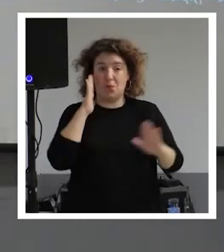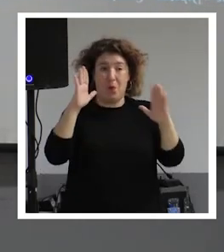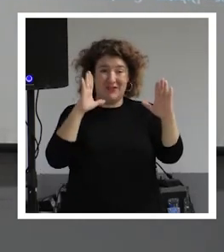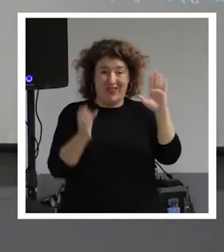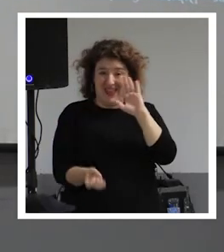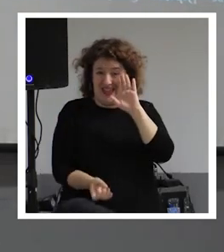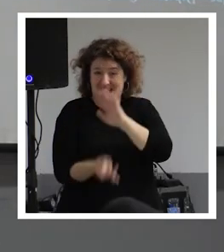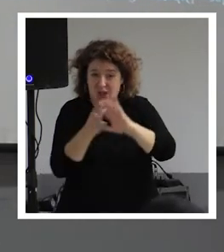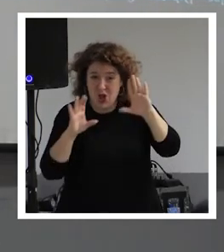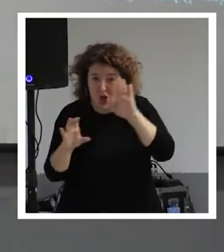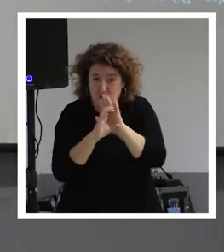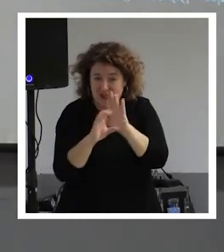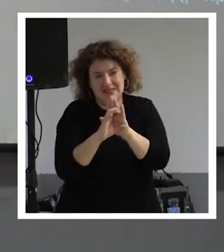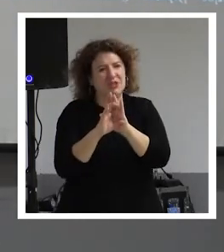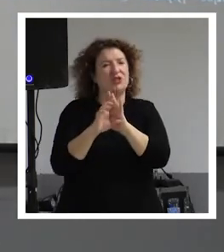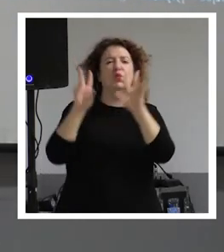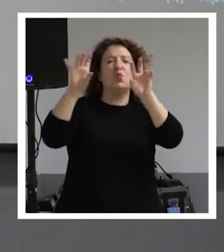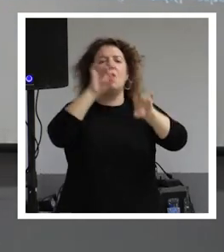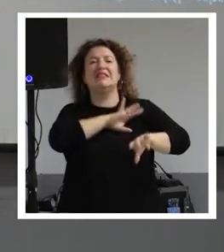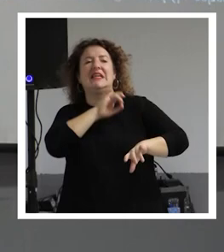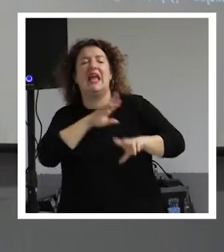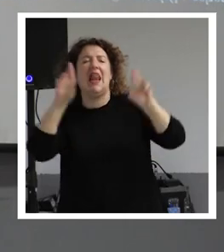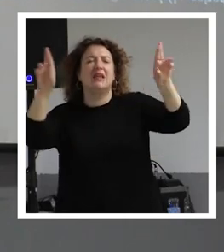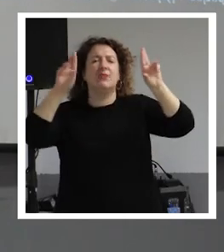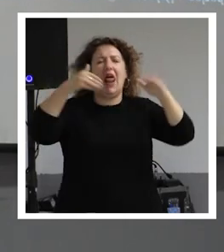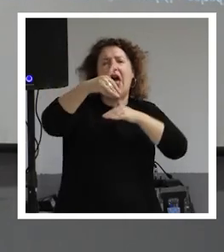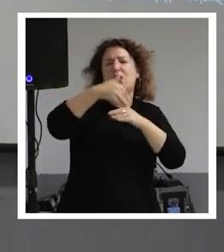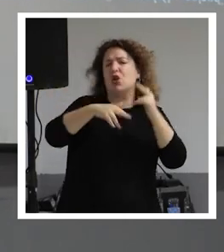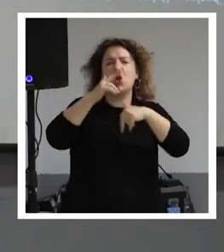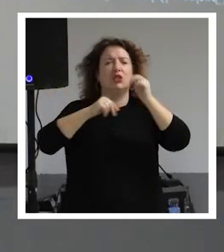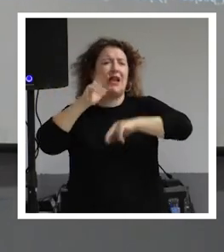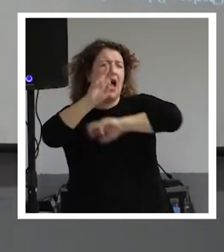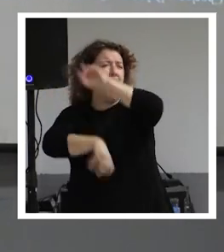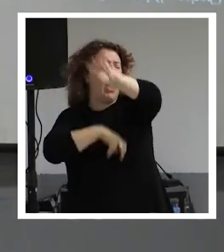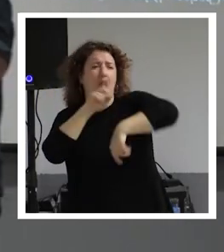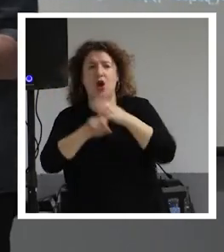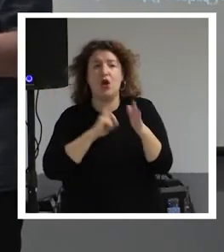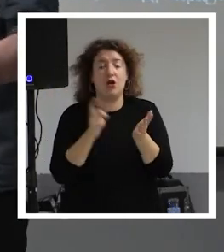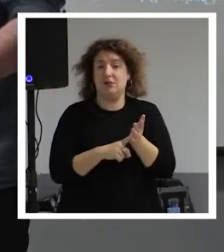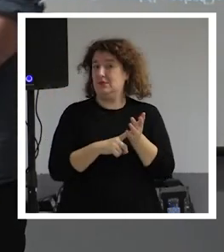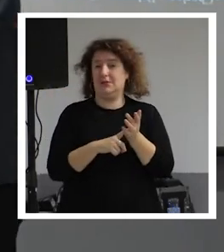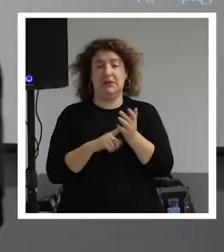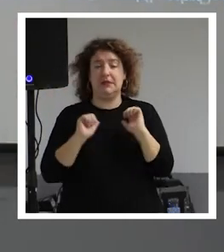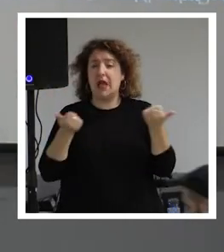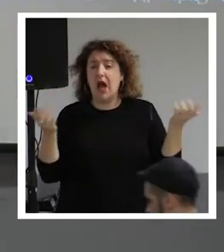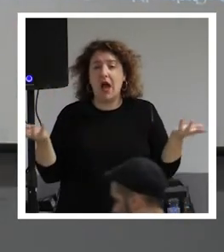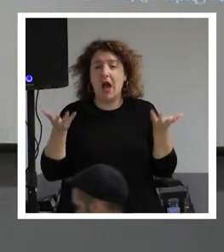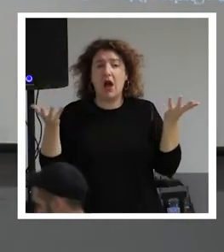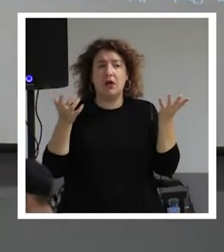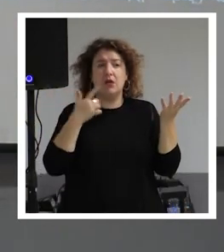por qué la traigo a este lugar Porque cuando fue el momento de las elecciones de la Constituyente el momento